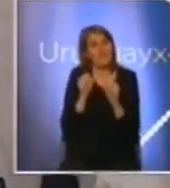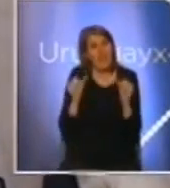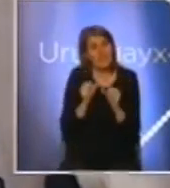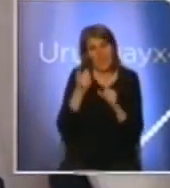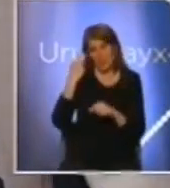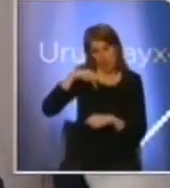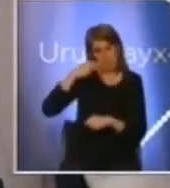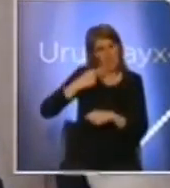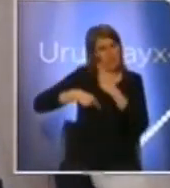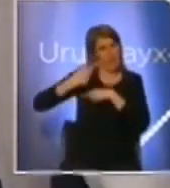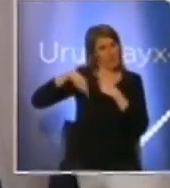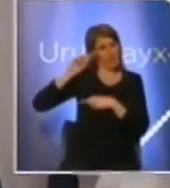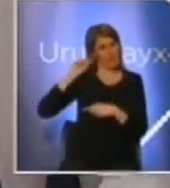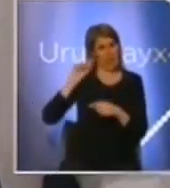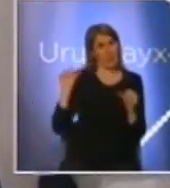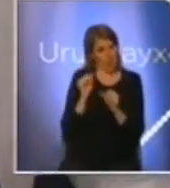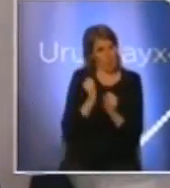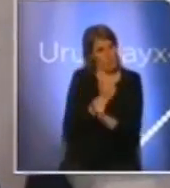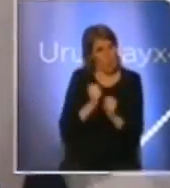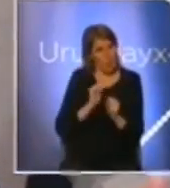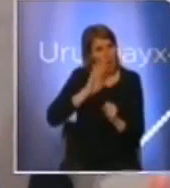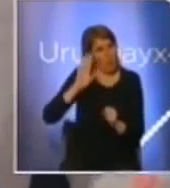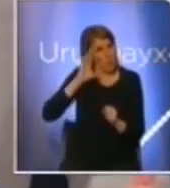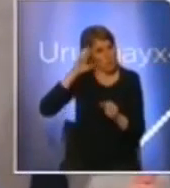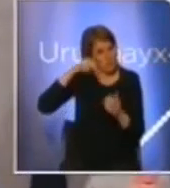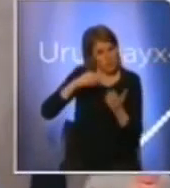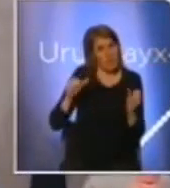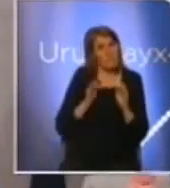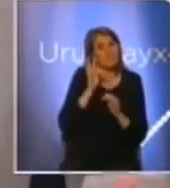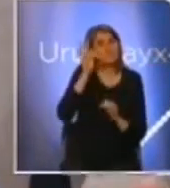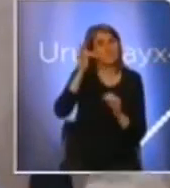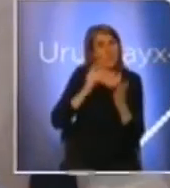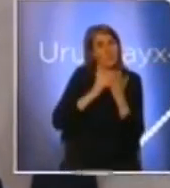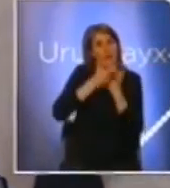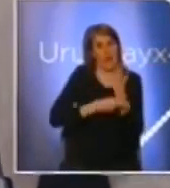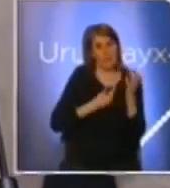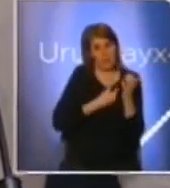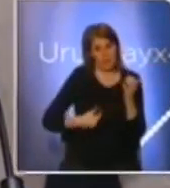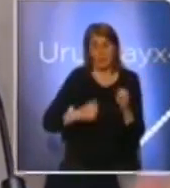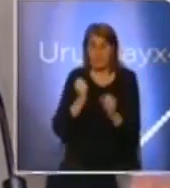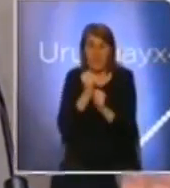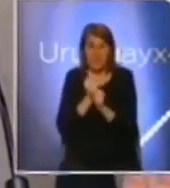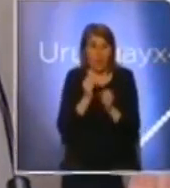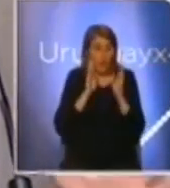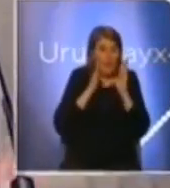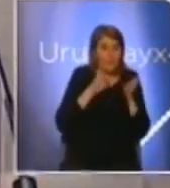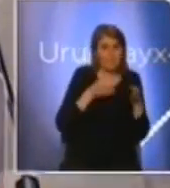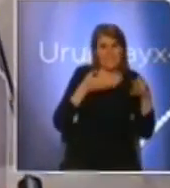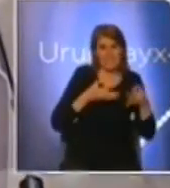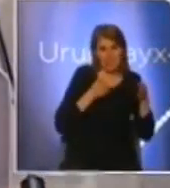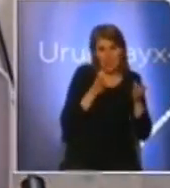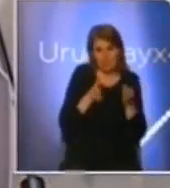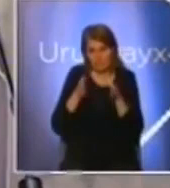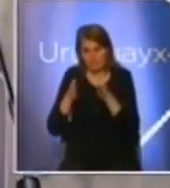noviembre pasado, con la labor de equipos de trabajos específicos, y en ese